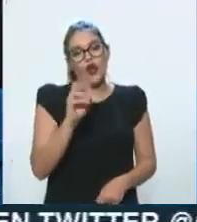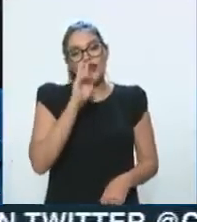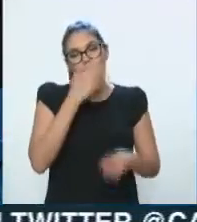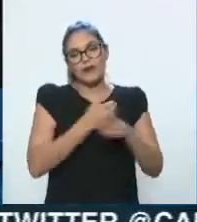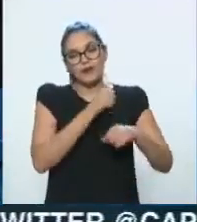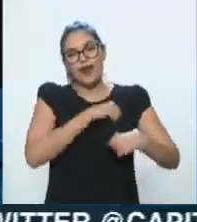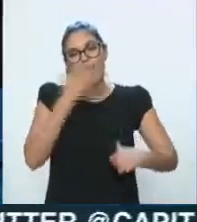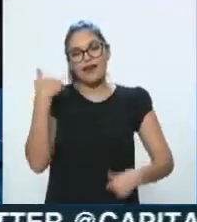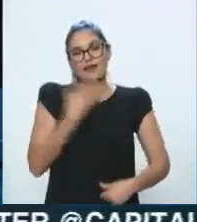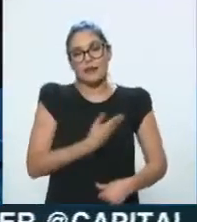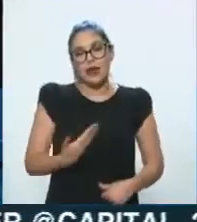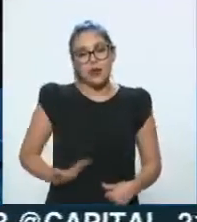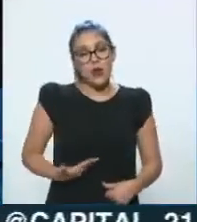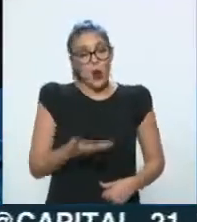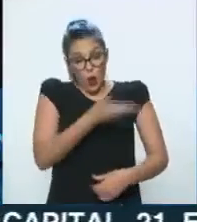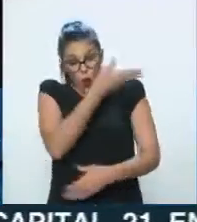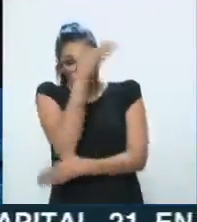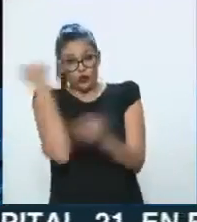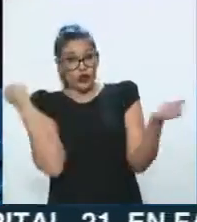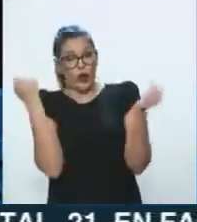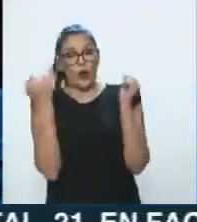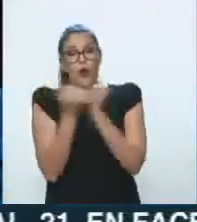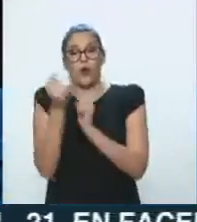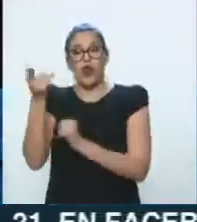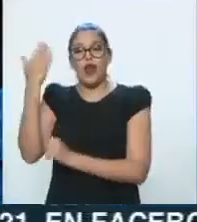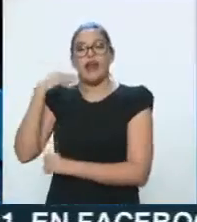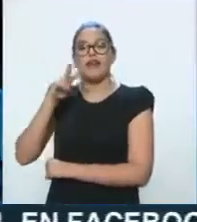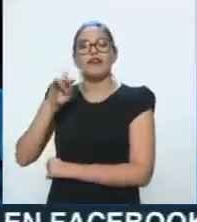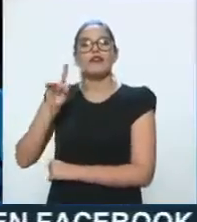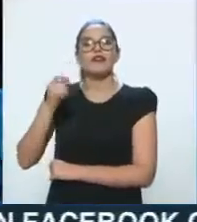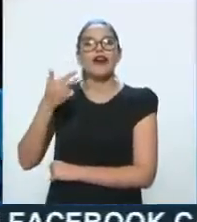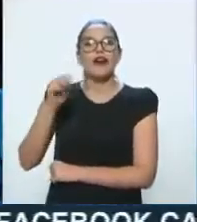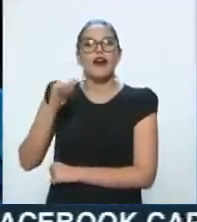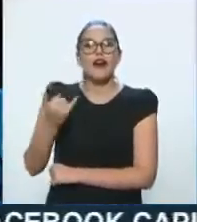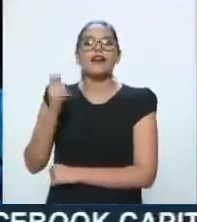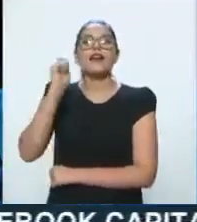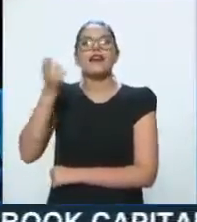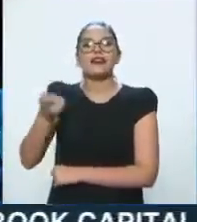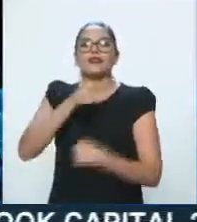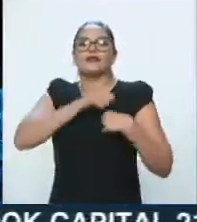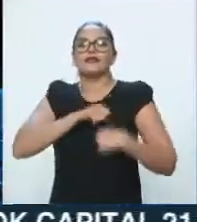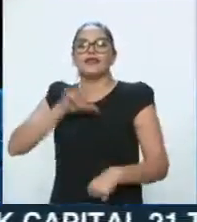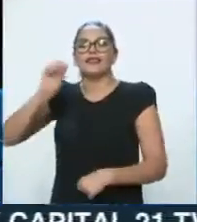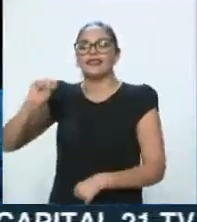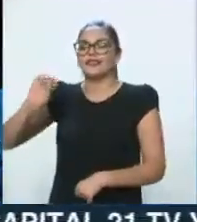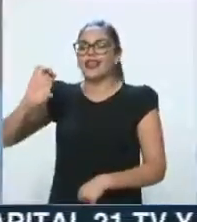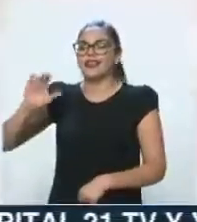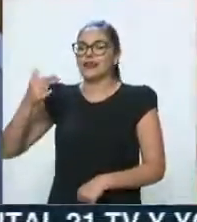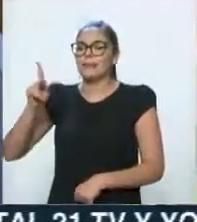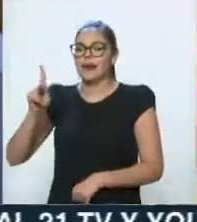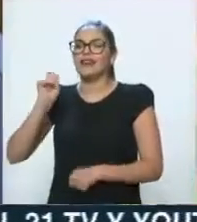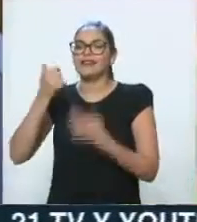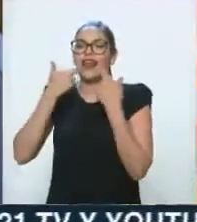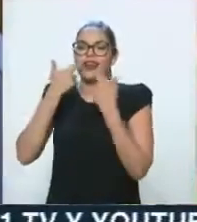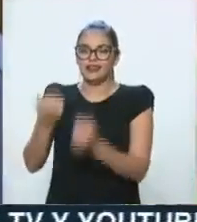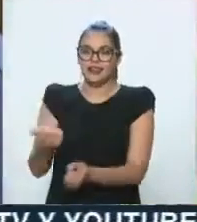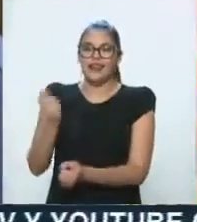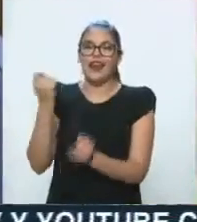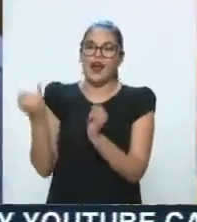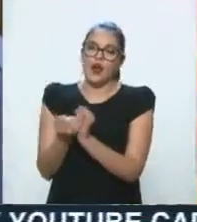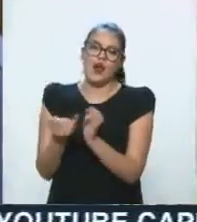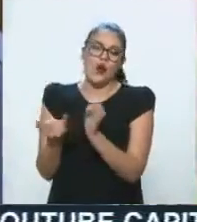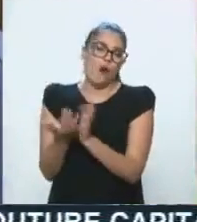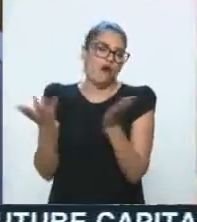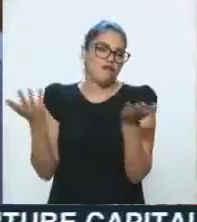coludidos en esta trama de corrupción si no no hay manera es decir desde esto que te digo